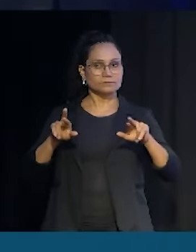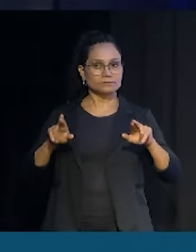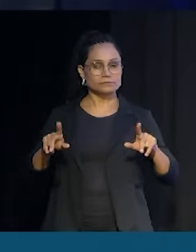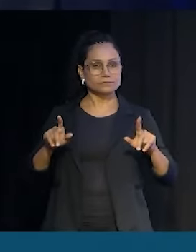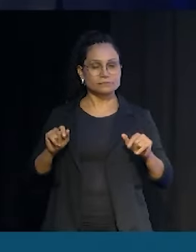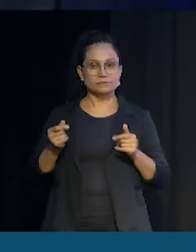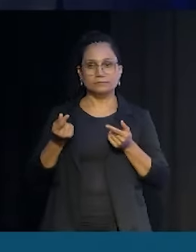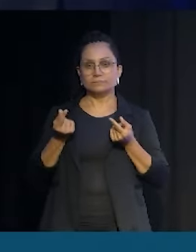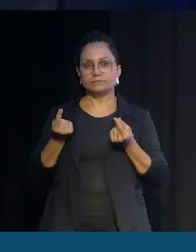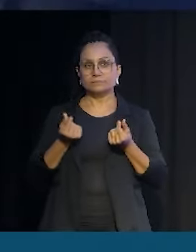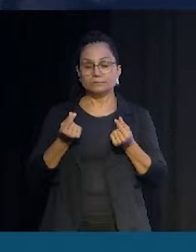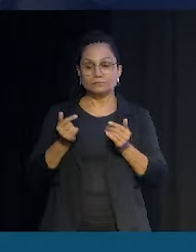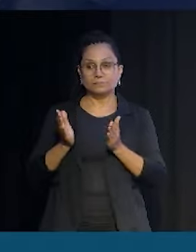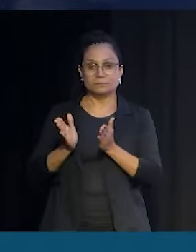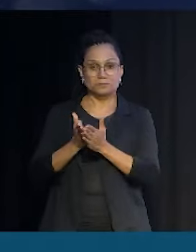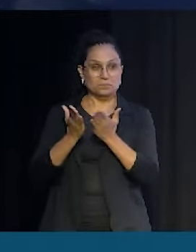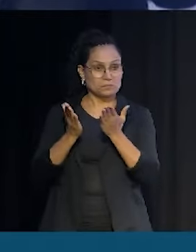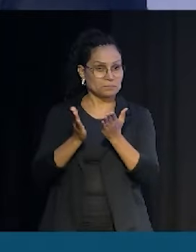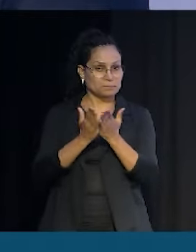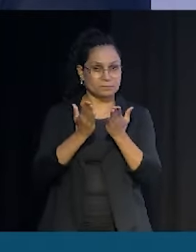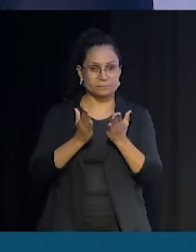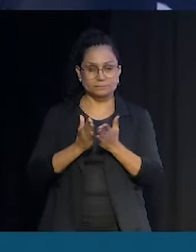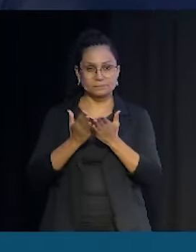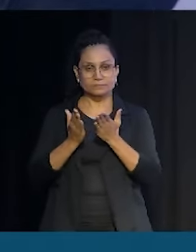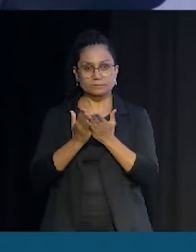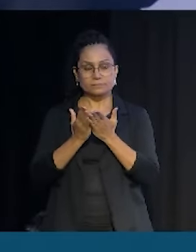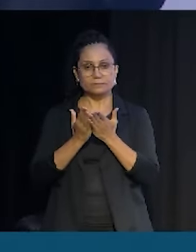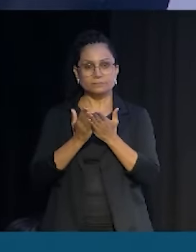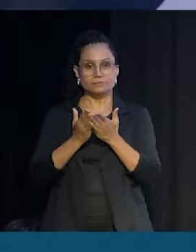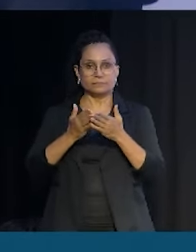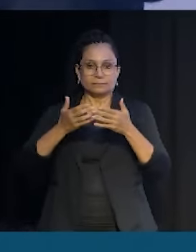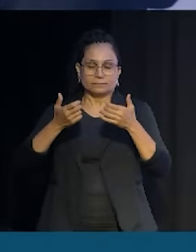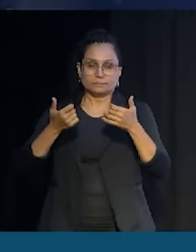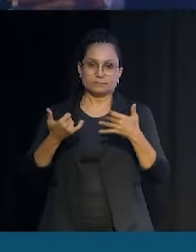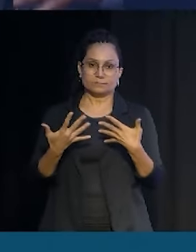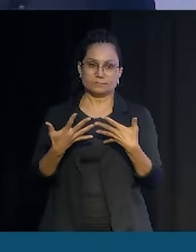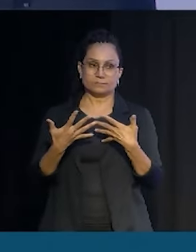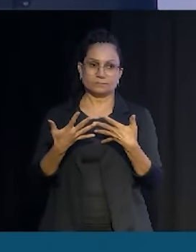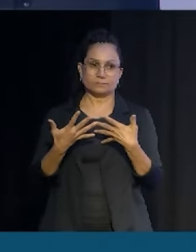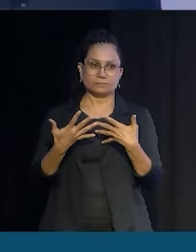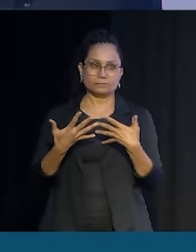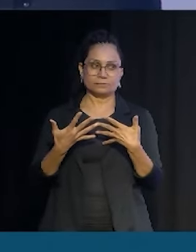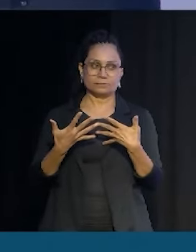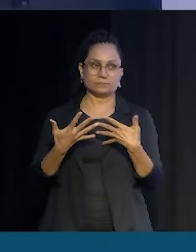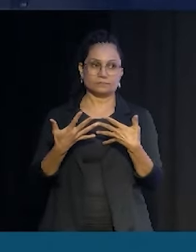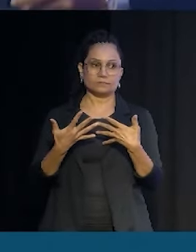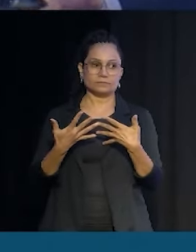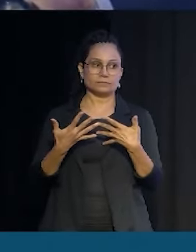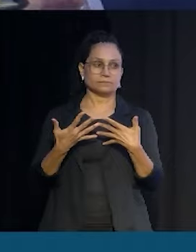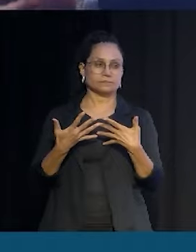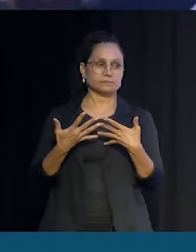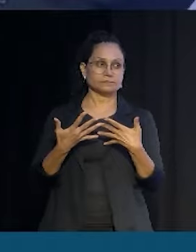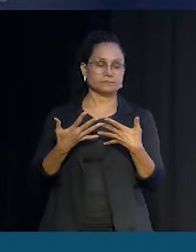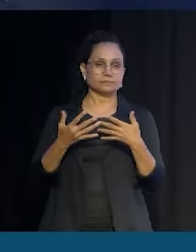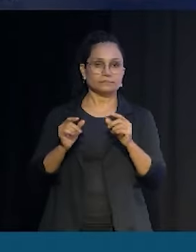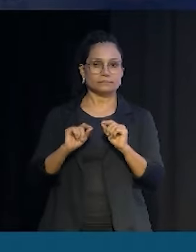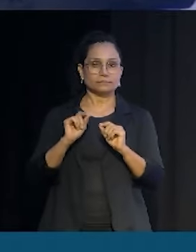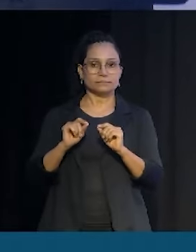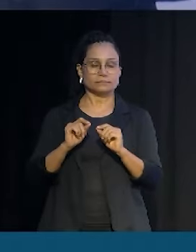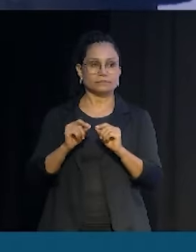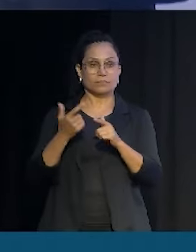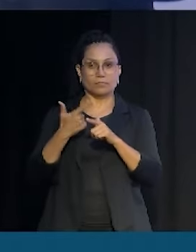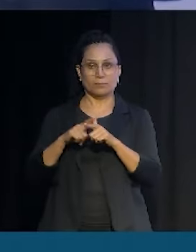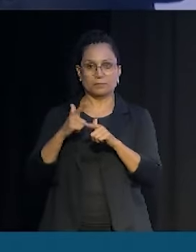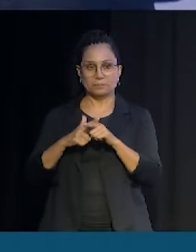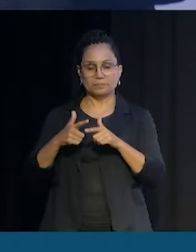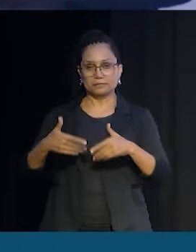rienda, la pobreza, el tema central que fue colocado aquí y que